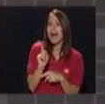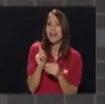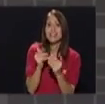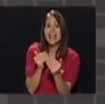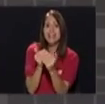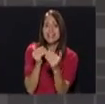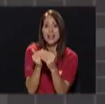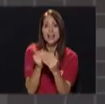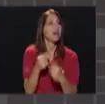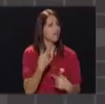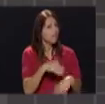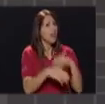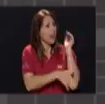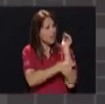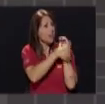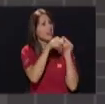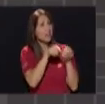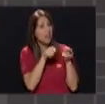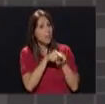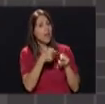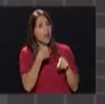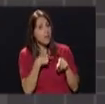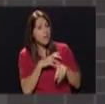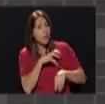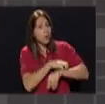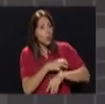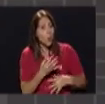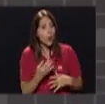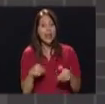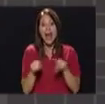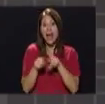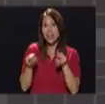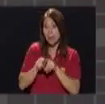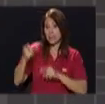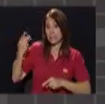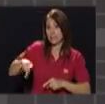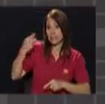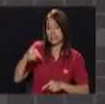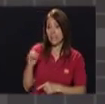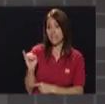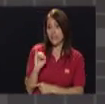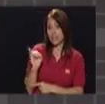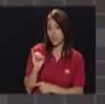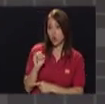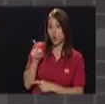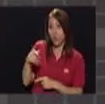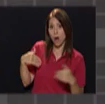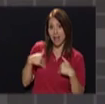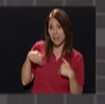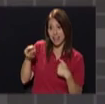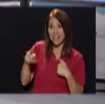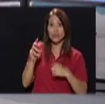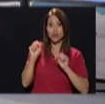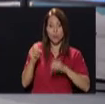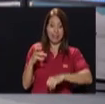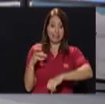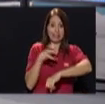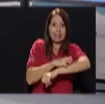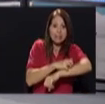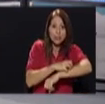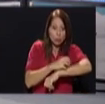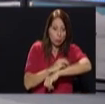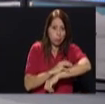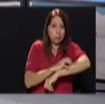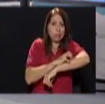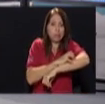Las ardillas también, a mí me mordió una vez mordisco, sí. Y además el riesgo de infección que implica un mordisco de un animal de estos, o sea,